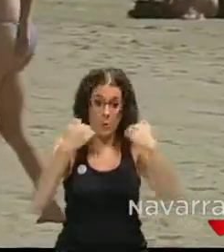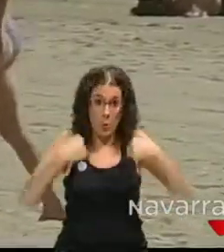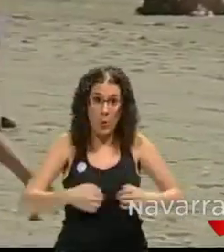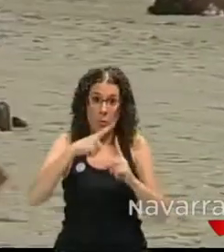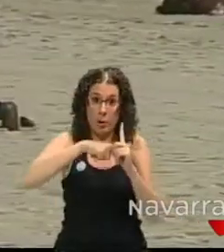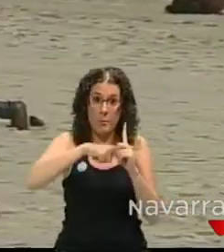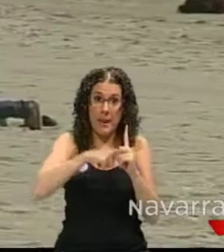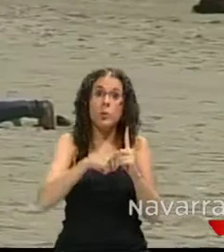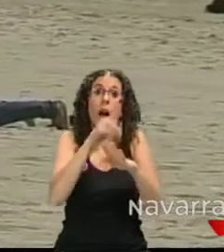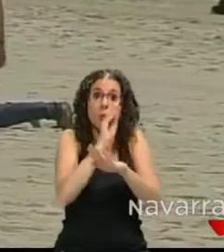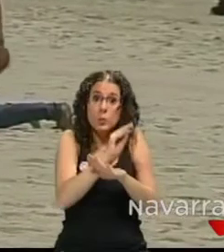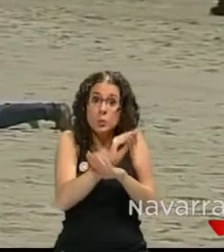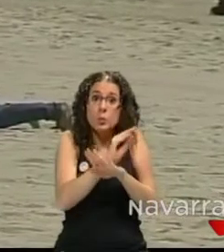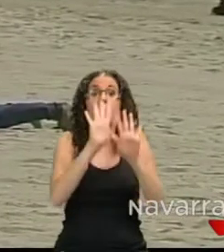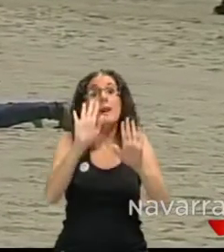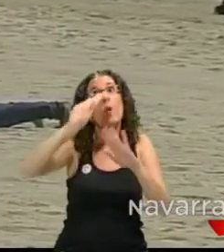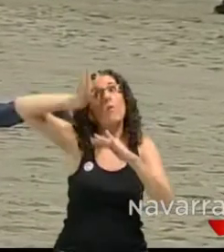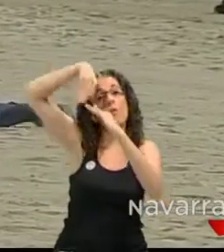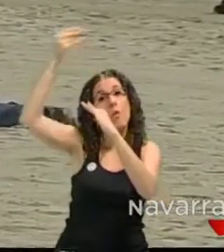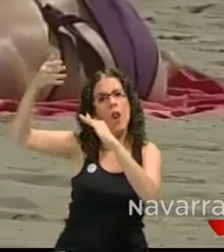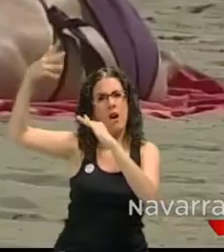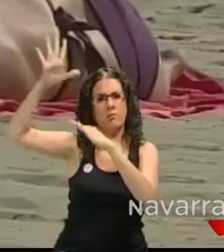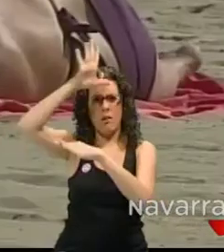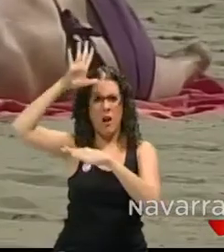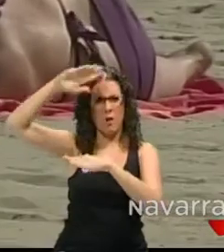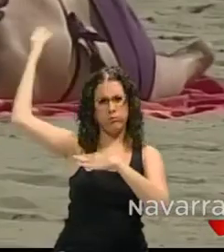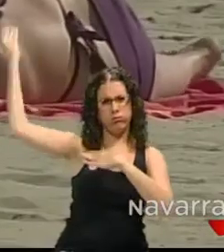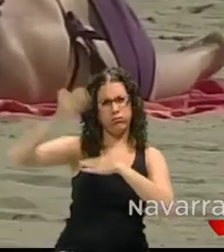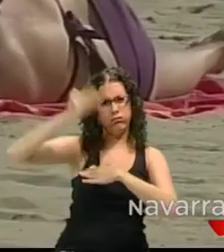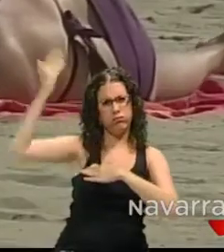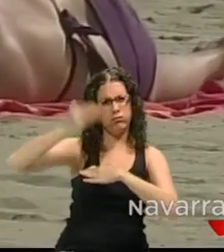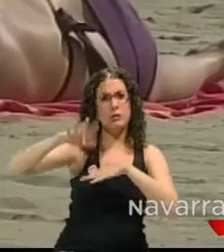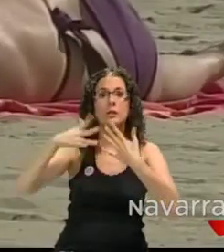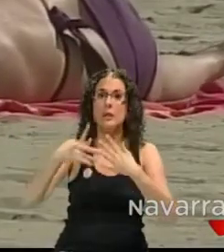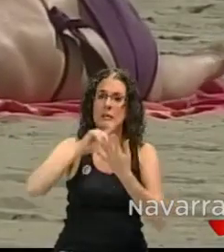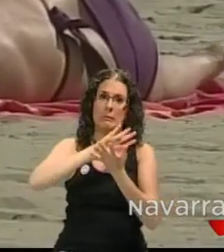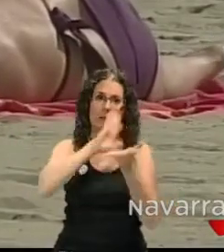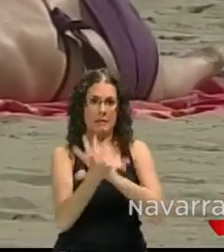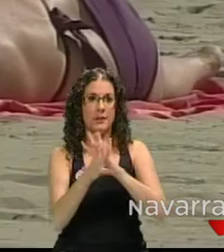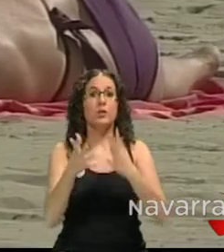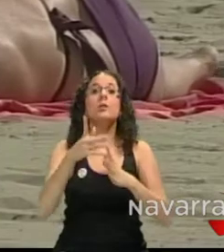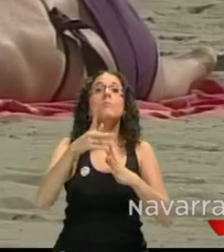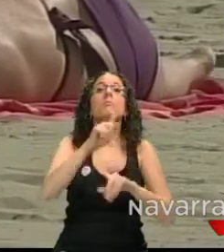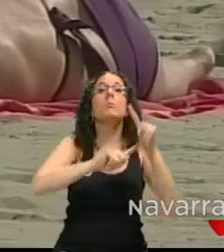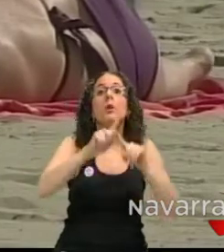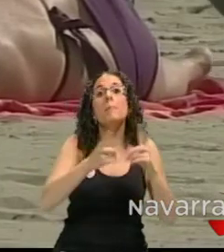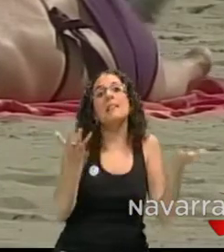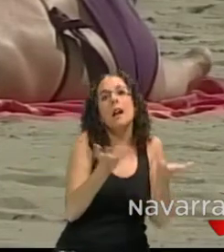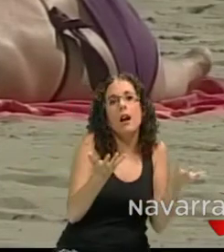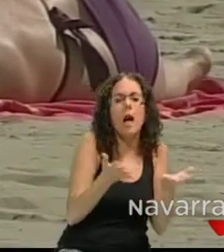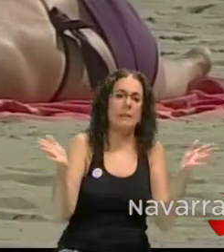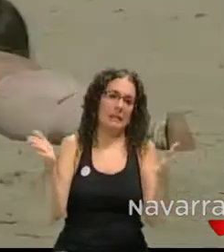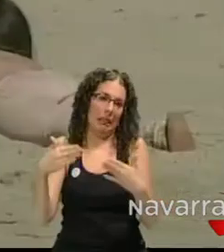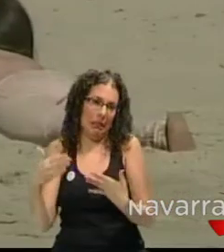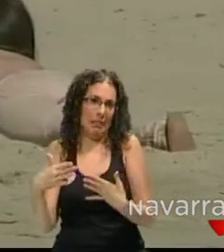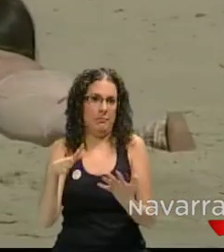sobrecarga importante de calor interno ambiental. La gravedad de estos trastornos va desde los leves, como los calambres por calor, el edema y el síncope.